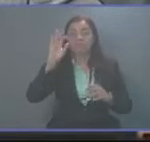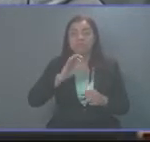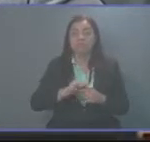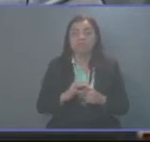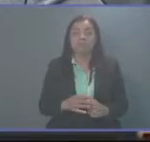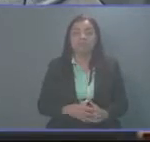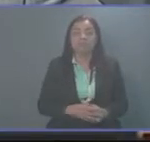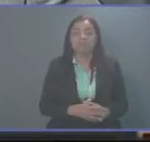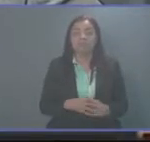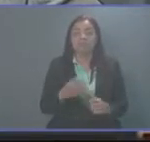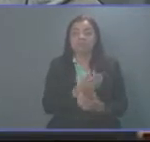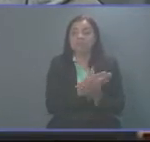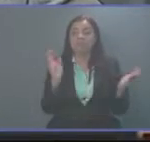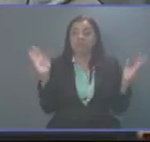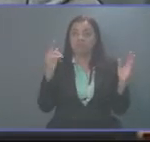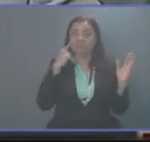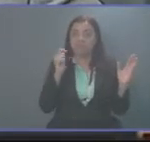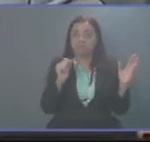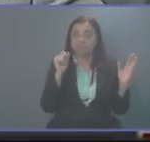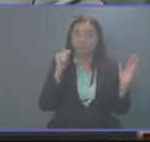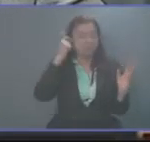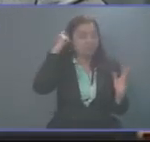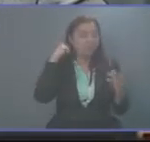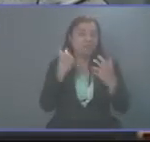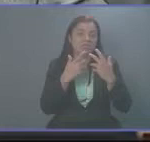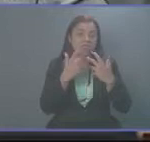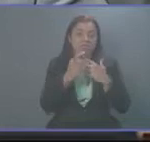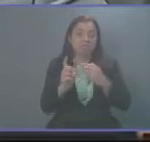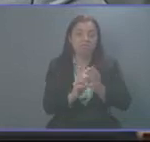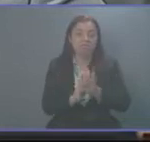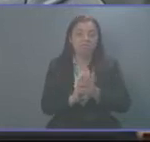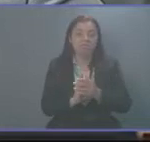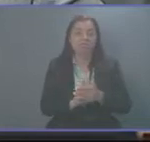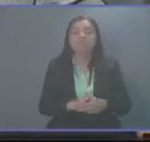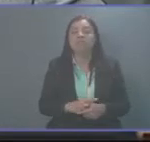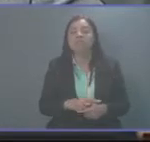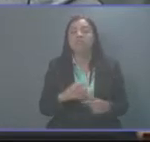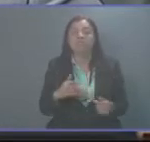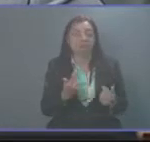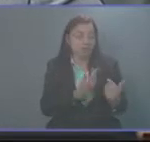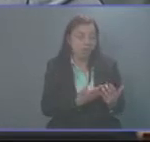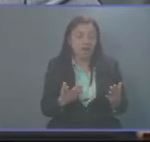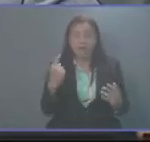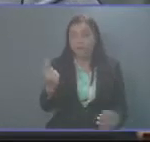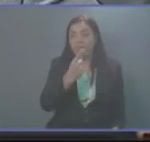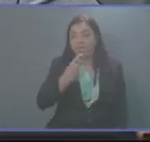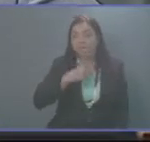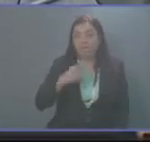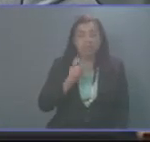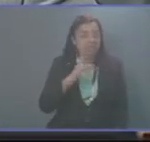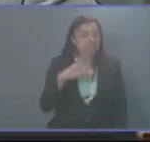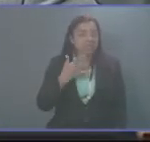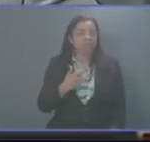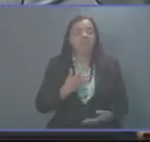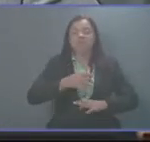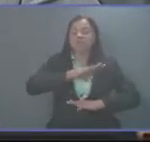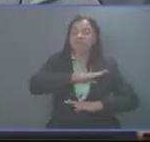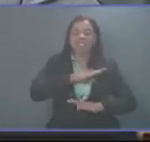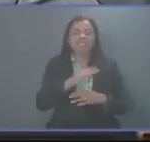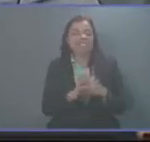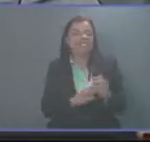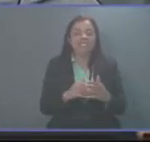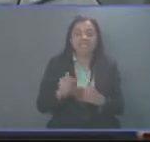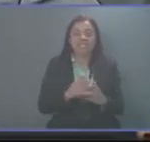abstener. Queda abierta la posibilidad, colegas diputados, que cualquier persona que no se sienta a gusto o